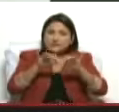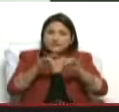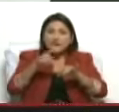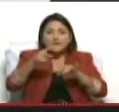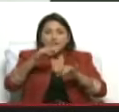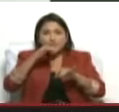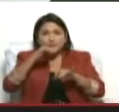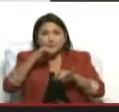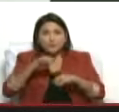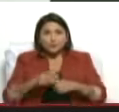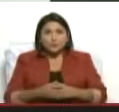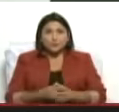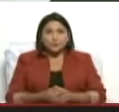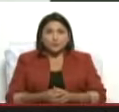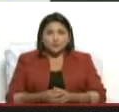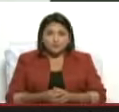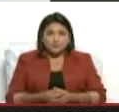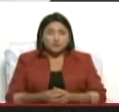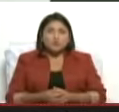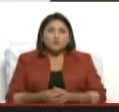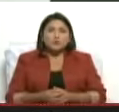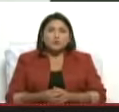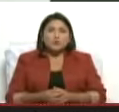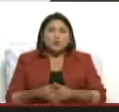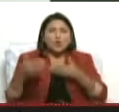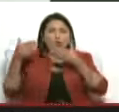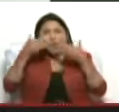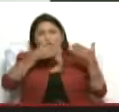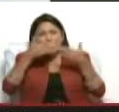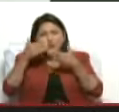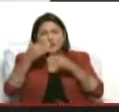laptop los miles de correo